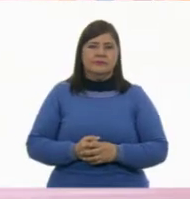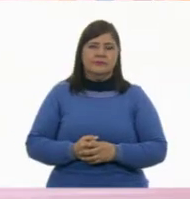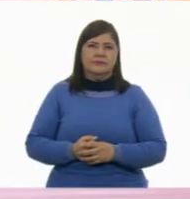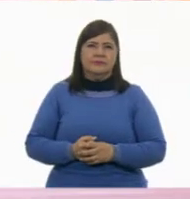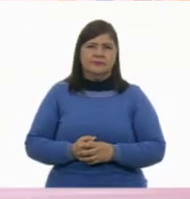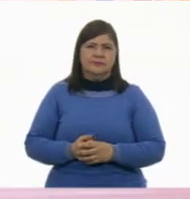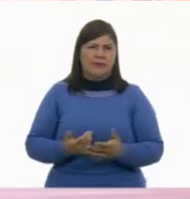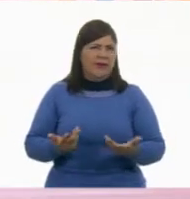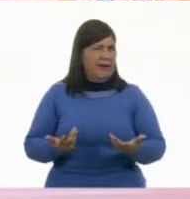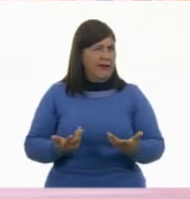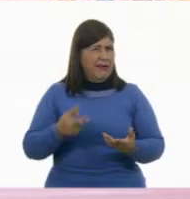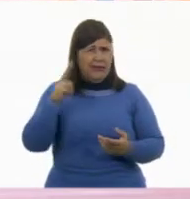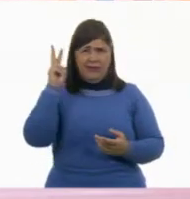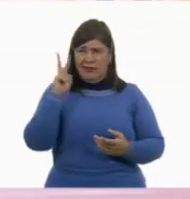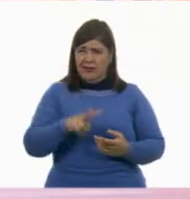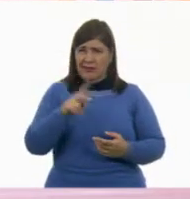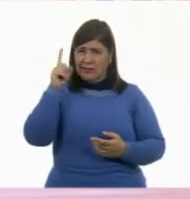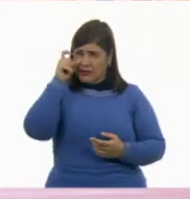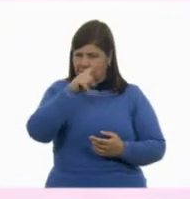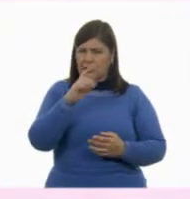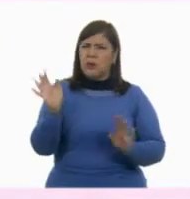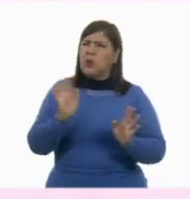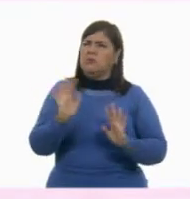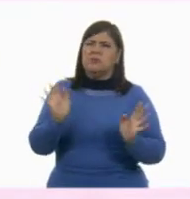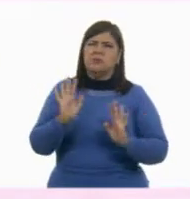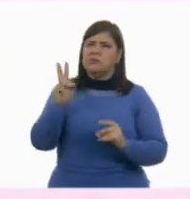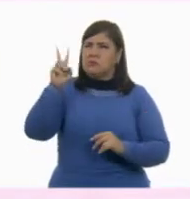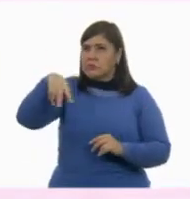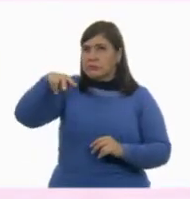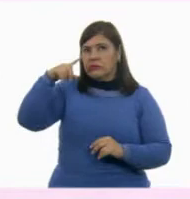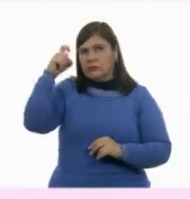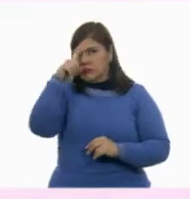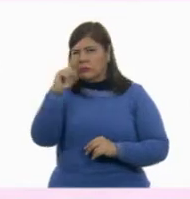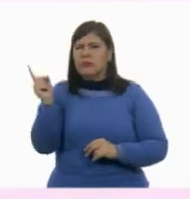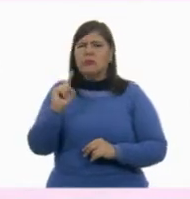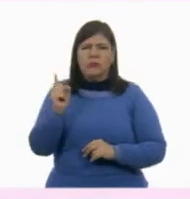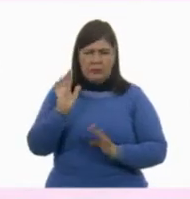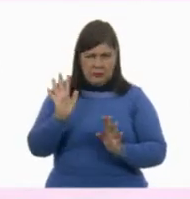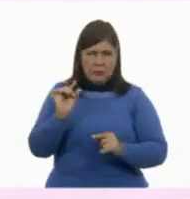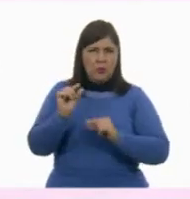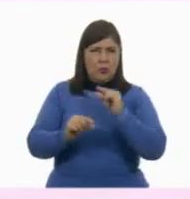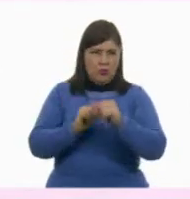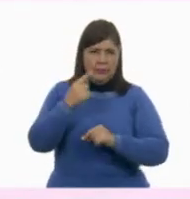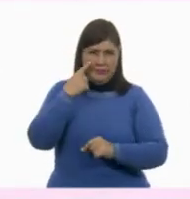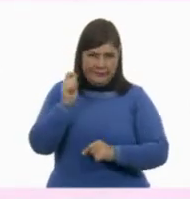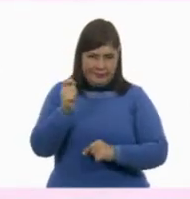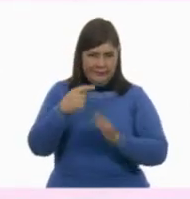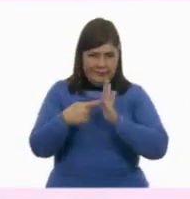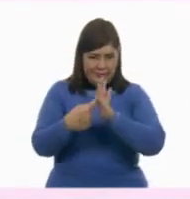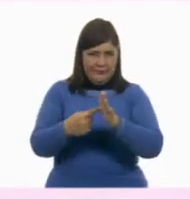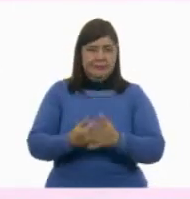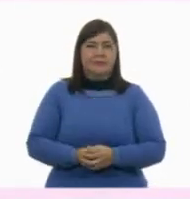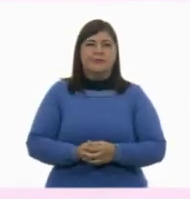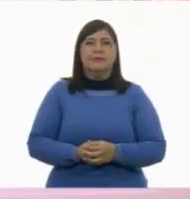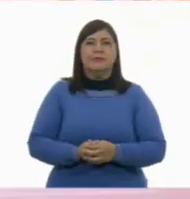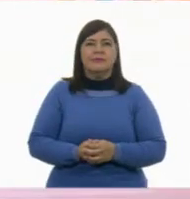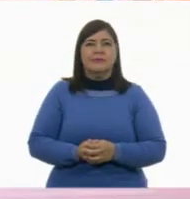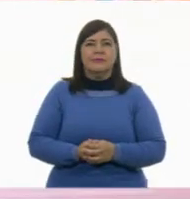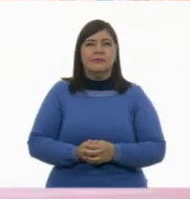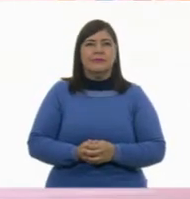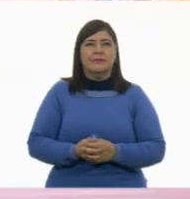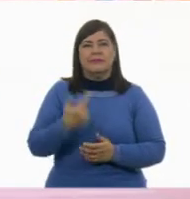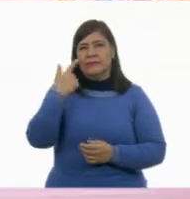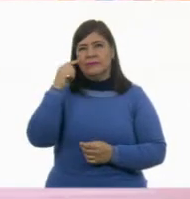Van a decir, qué complicado, pero no, no es tan complicado como parece. Luego hacemos una... Esta me gusta.